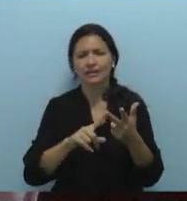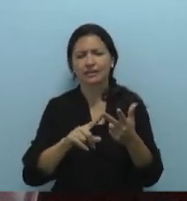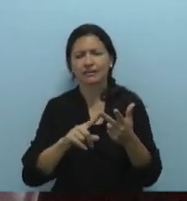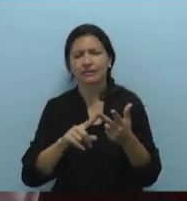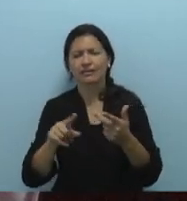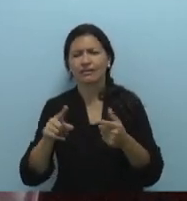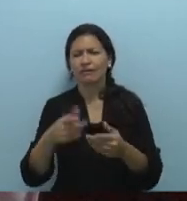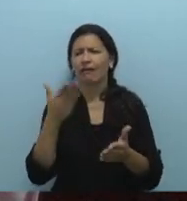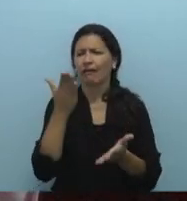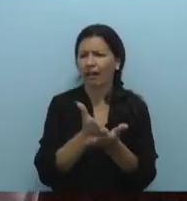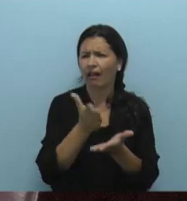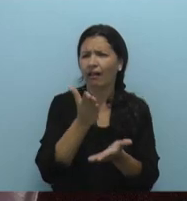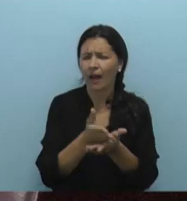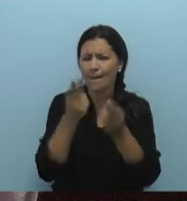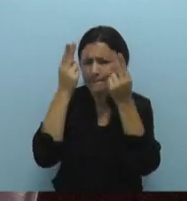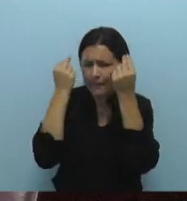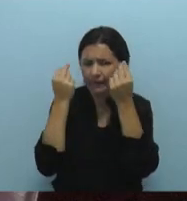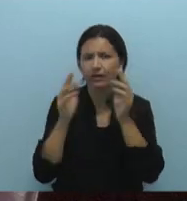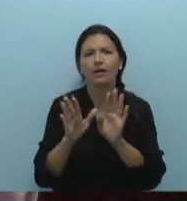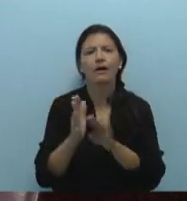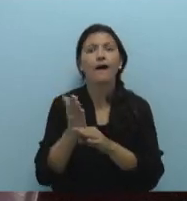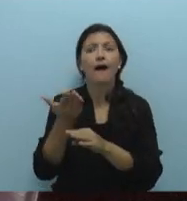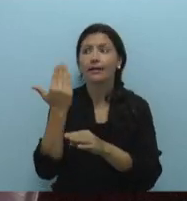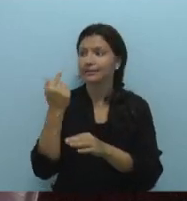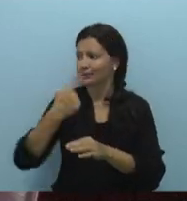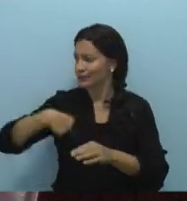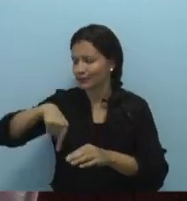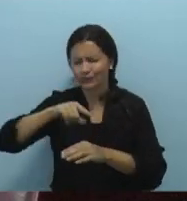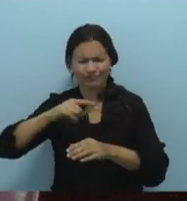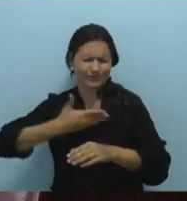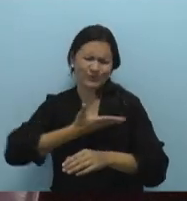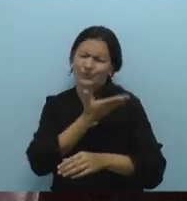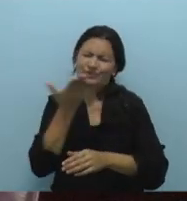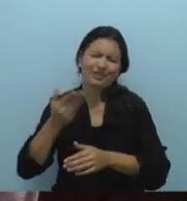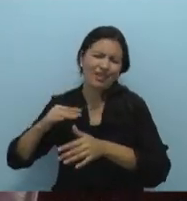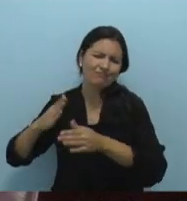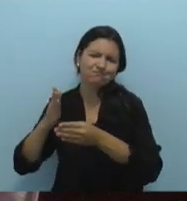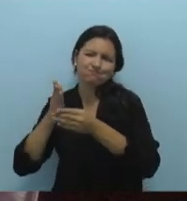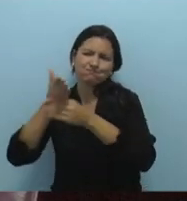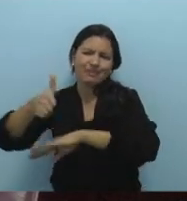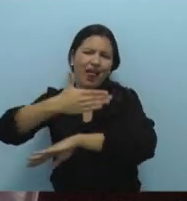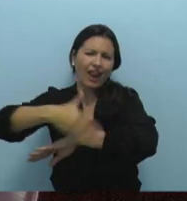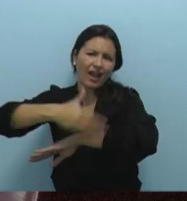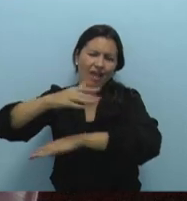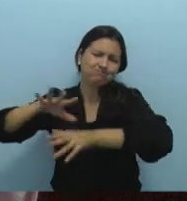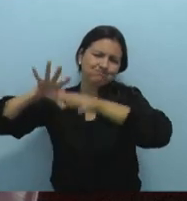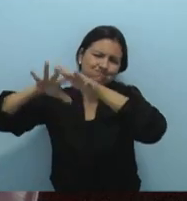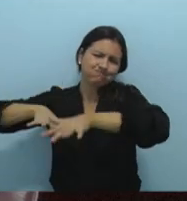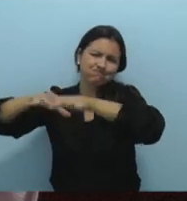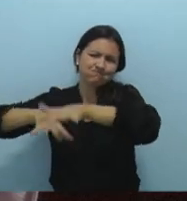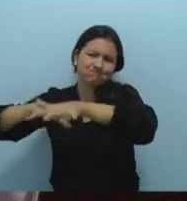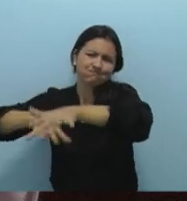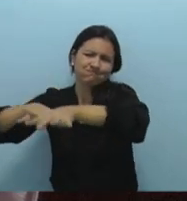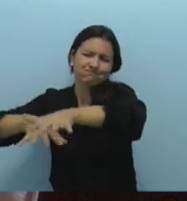de humillar a todo nuestro pueblo, ayer volvimos a las calles. Y vamos a volver a la calle todas las veces que